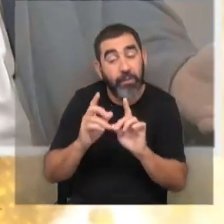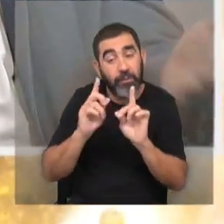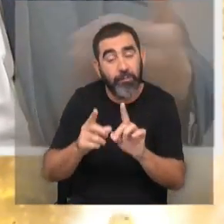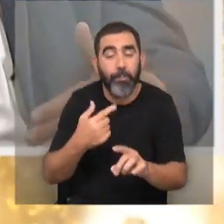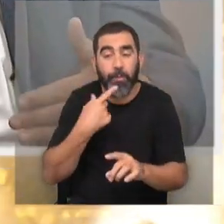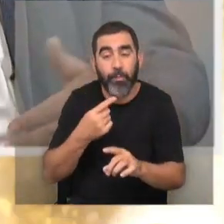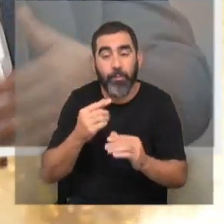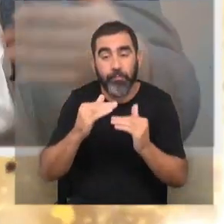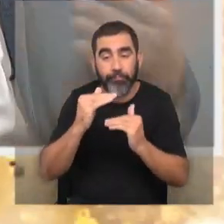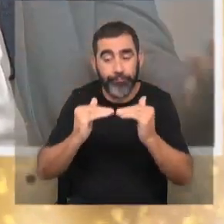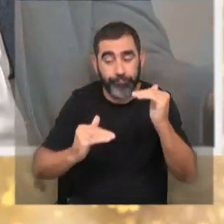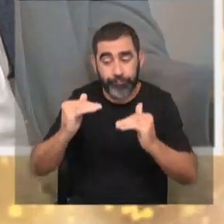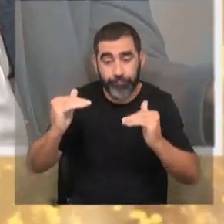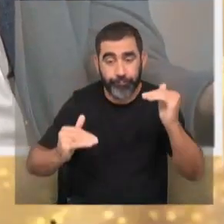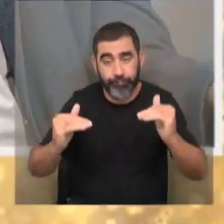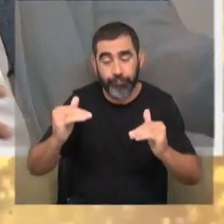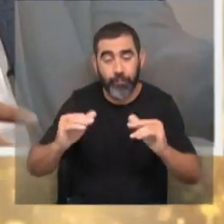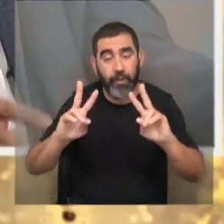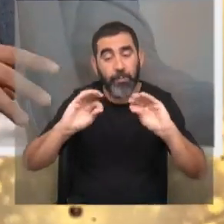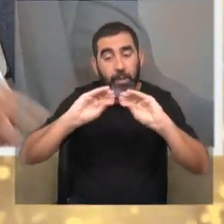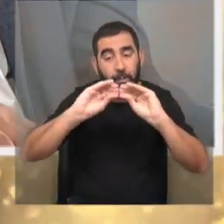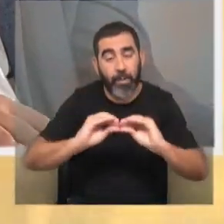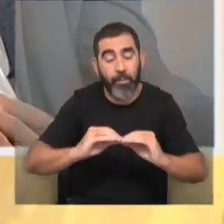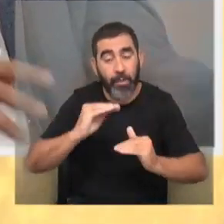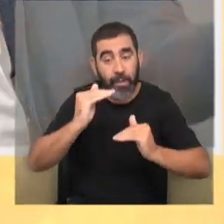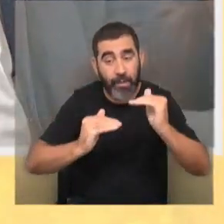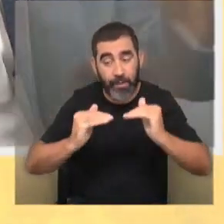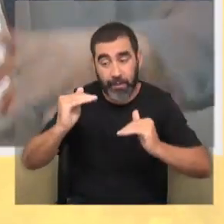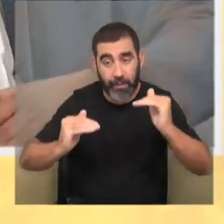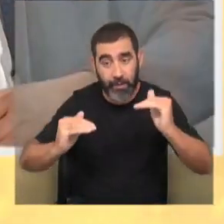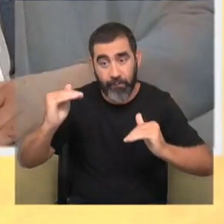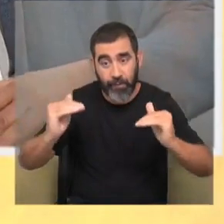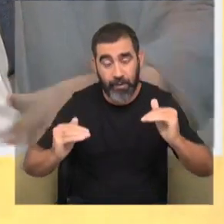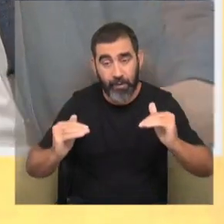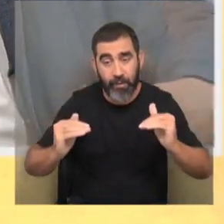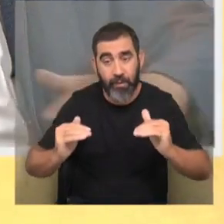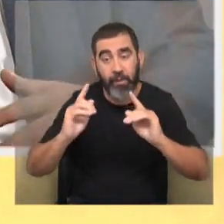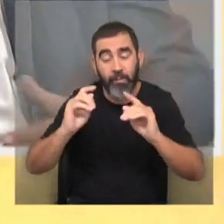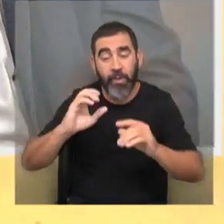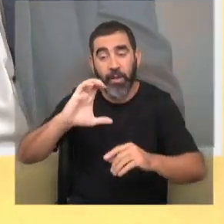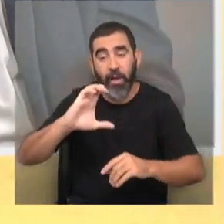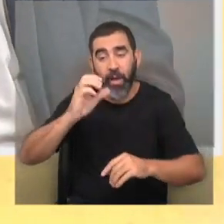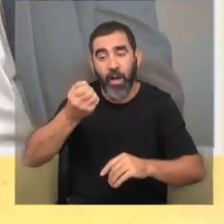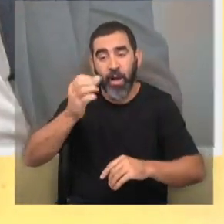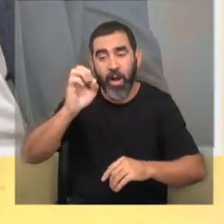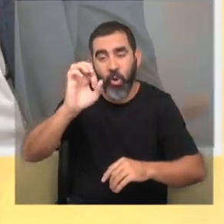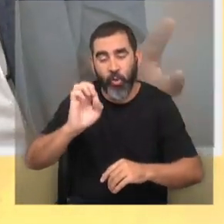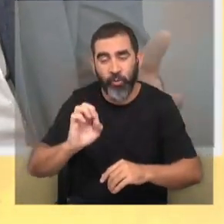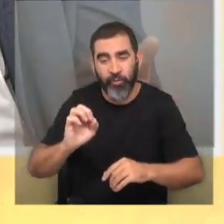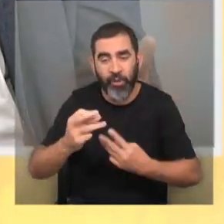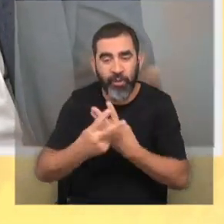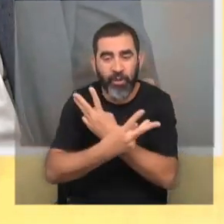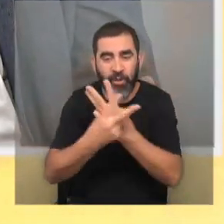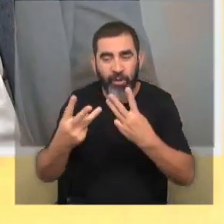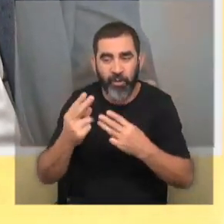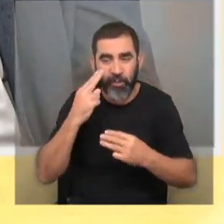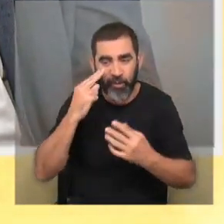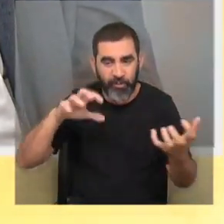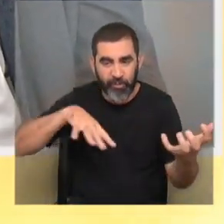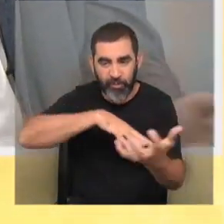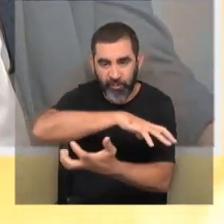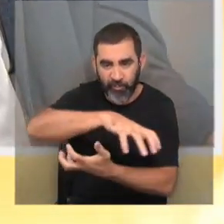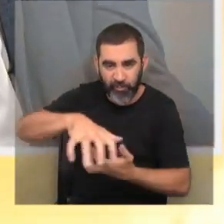relacionado con la inestabilidad. Hay vínculos matemáticos entre la inestabilidad y el caos. En general, por ejemplo, los fenómenos caóticos